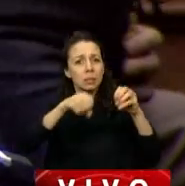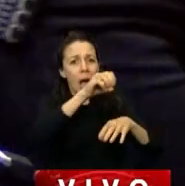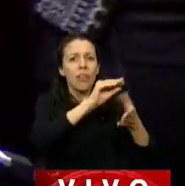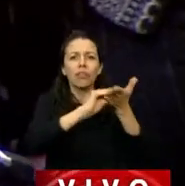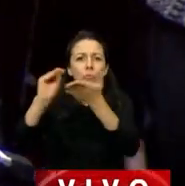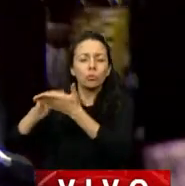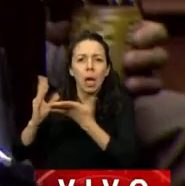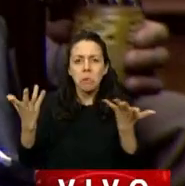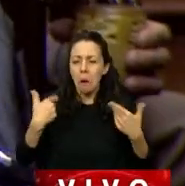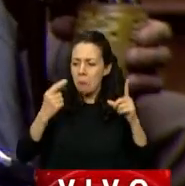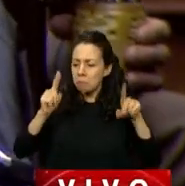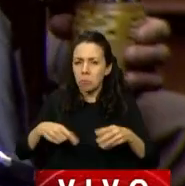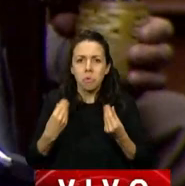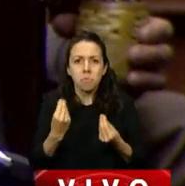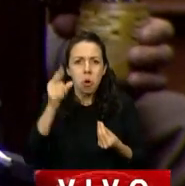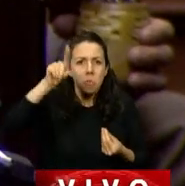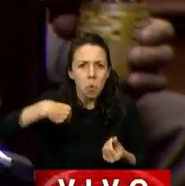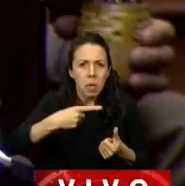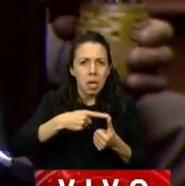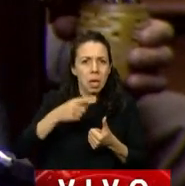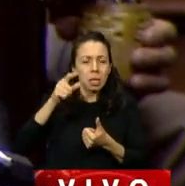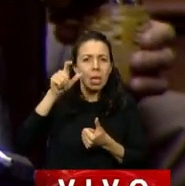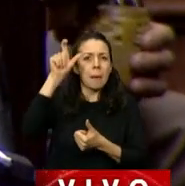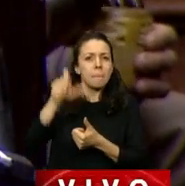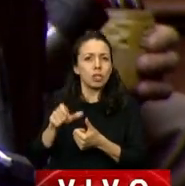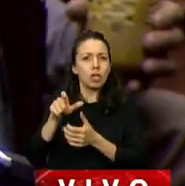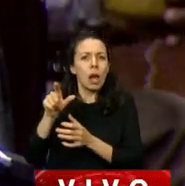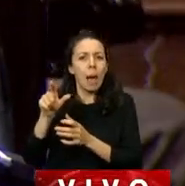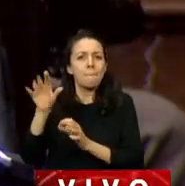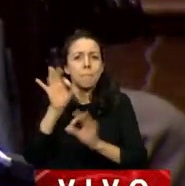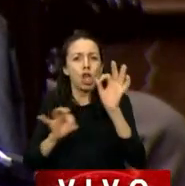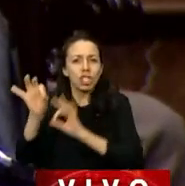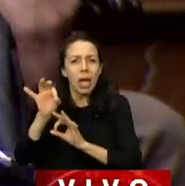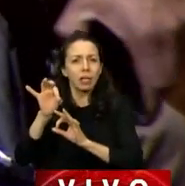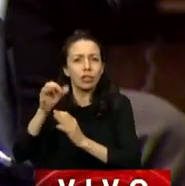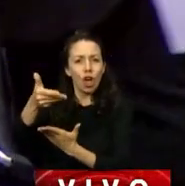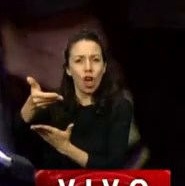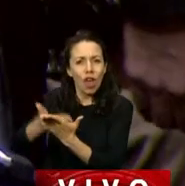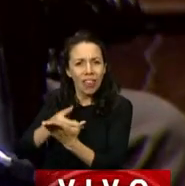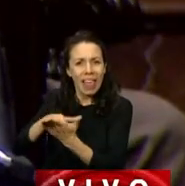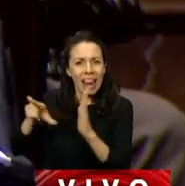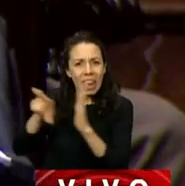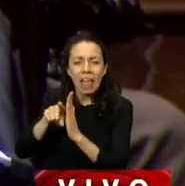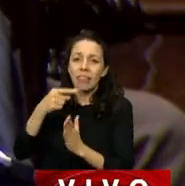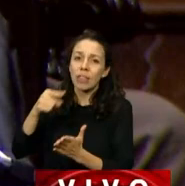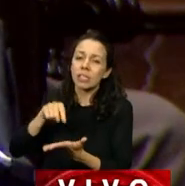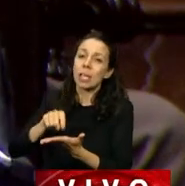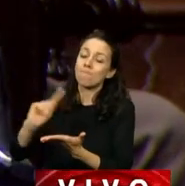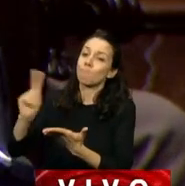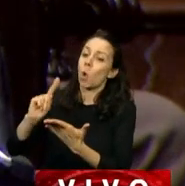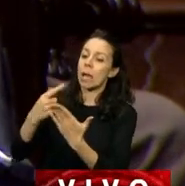encuentran razón, que lo tratan al autor de este proyecto de poco ortodoxo, ¿no?, de